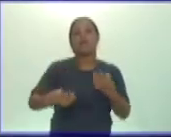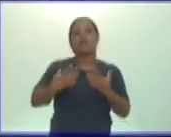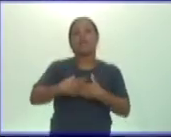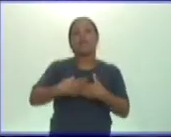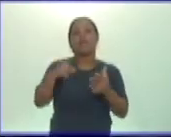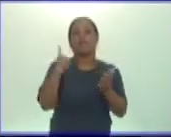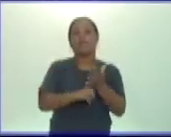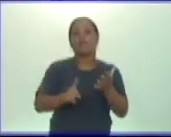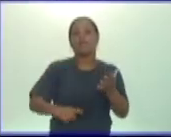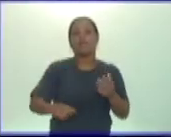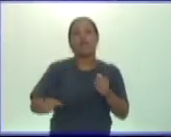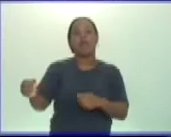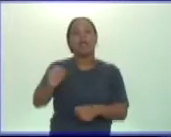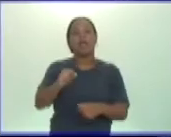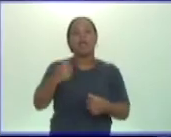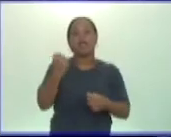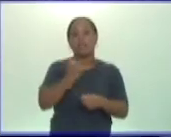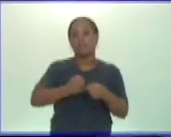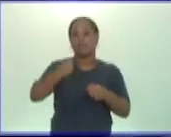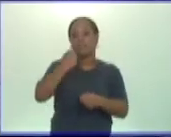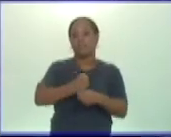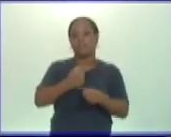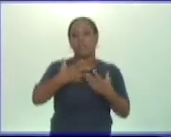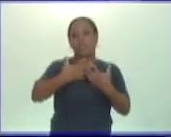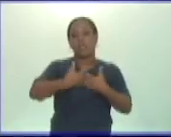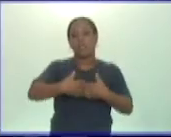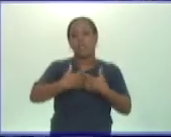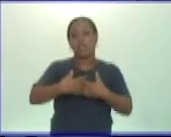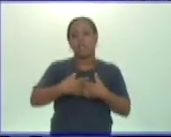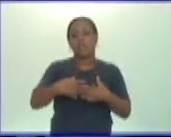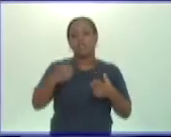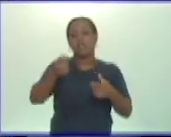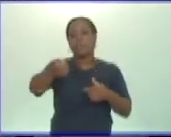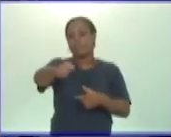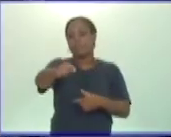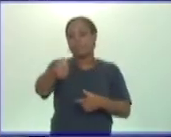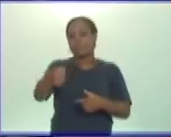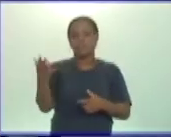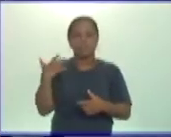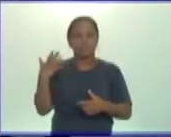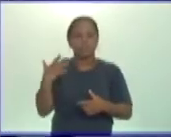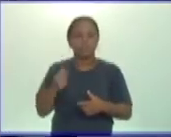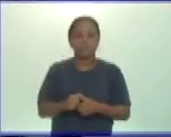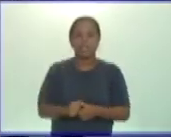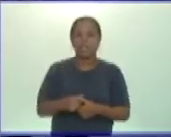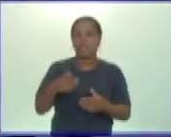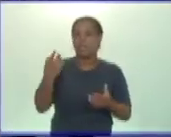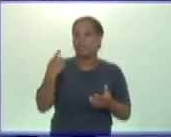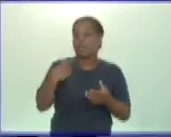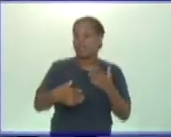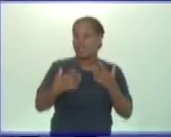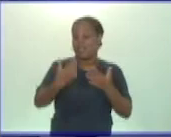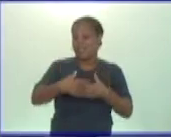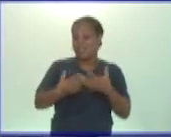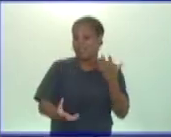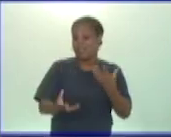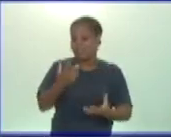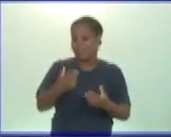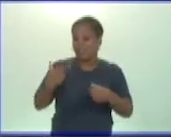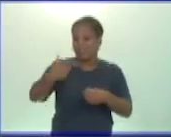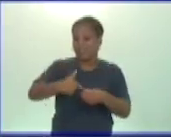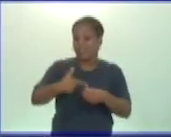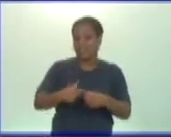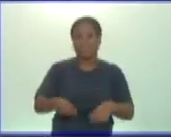calderas, industrias y artefactos a leña. La quema de combustibles genera partículas y gases que contribuyen a la